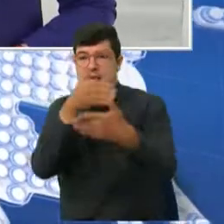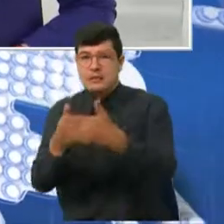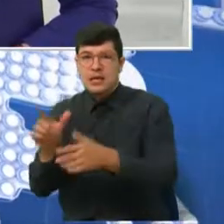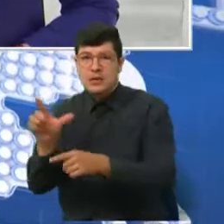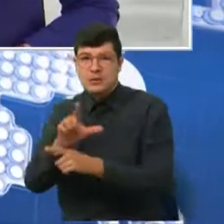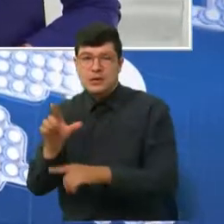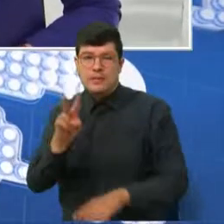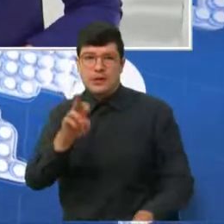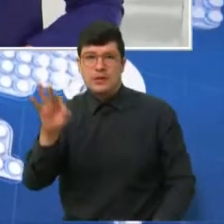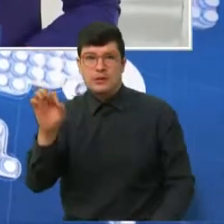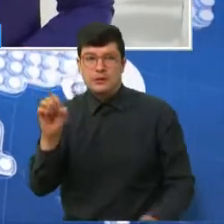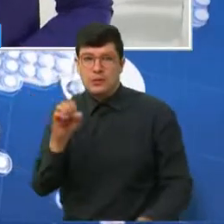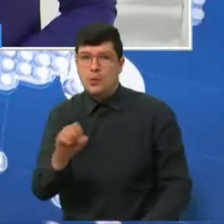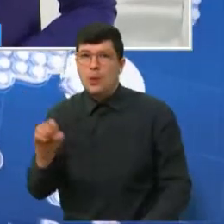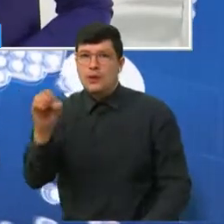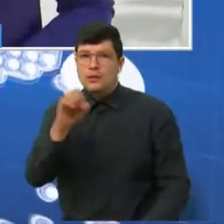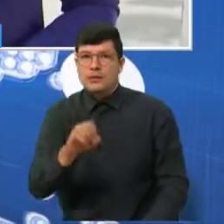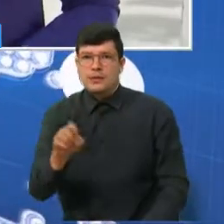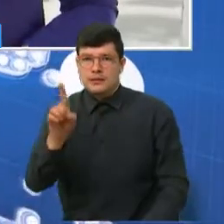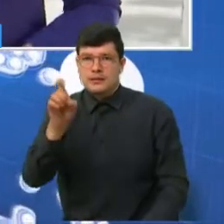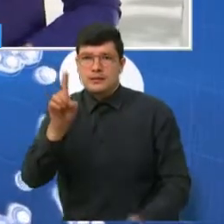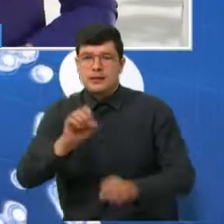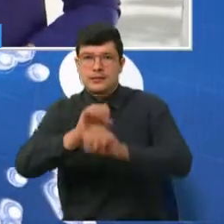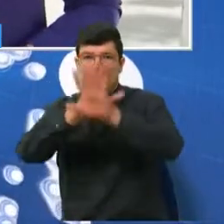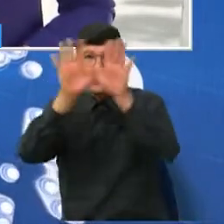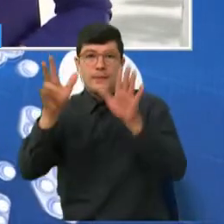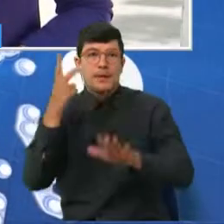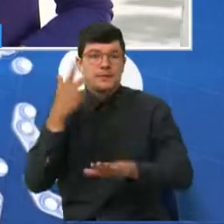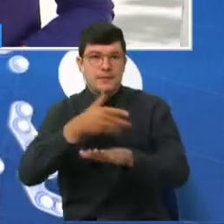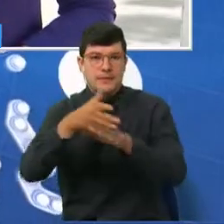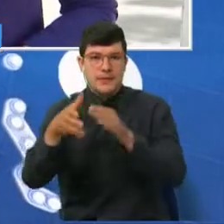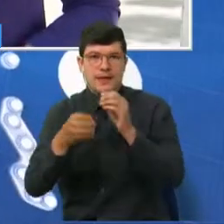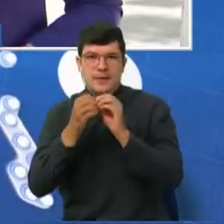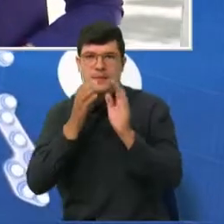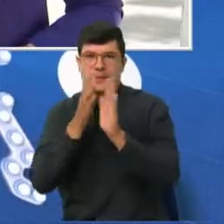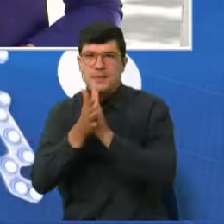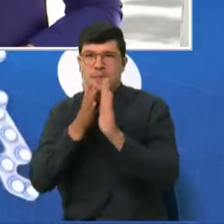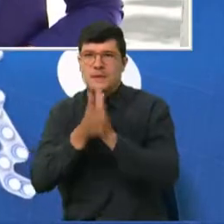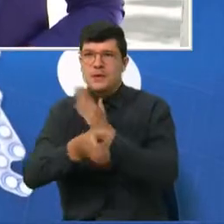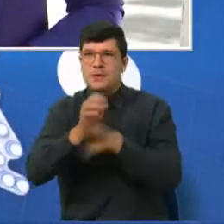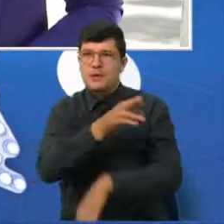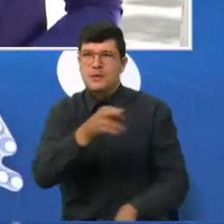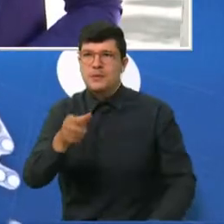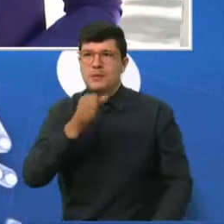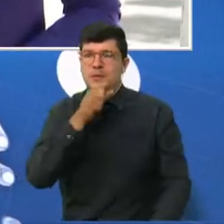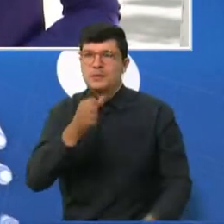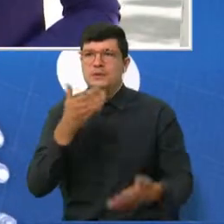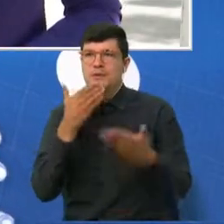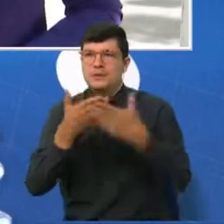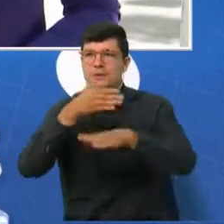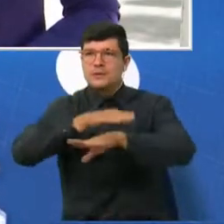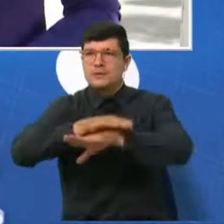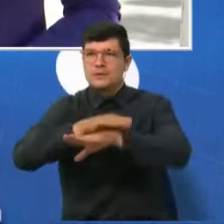las 6 de la mañana. Esta es toda la información por el momento con la cámara de Mario Corredor. Les informo Pilar Velázquez para Oriente Noticias.